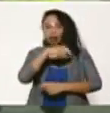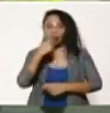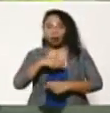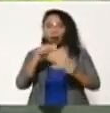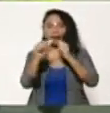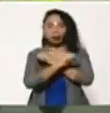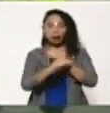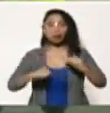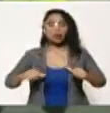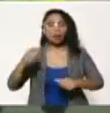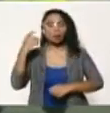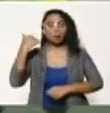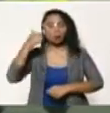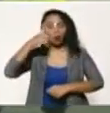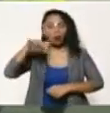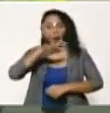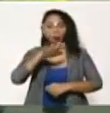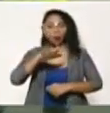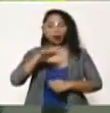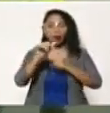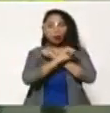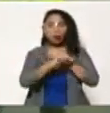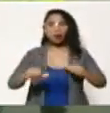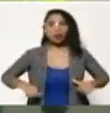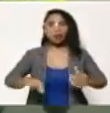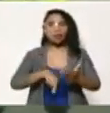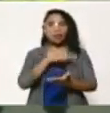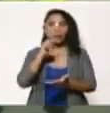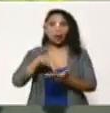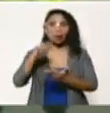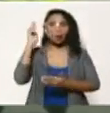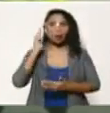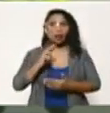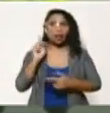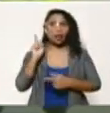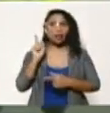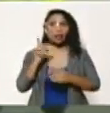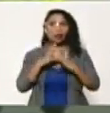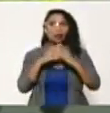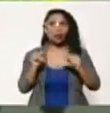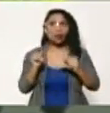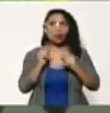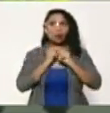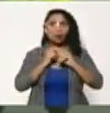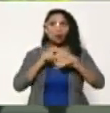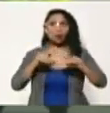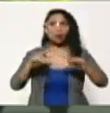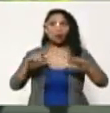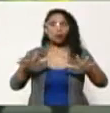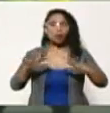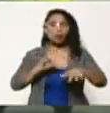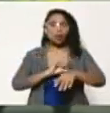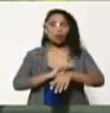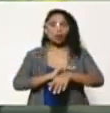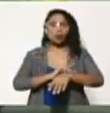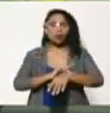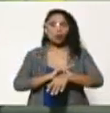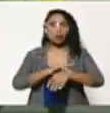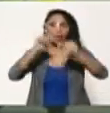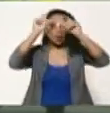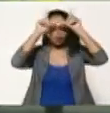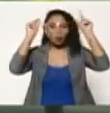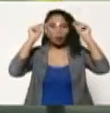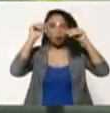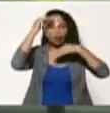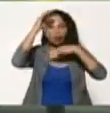del pueblo la guardia nacional bolivariana se encuentra también todo un desplazamiento de doctores y enfermeros para atender